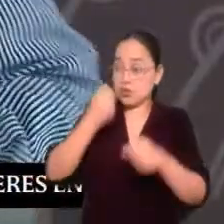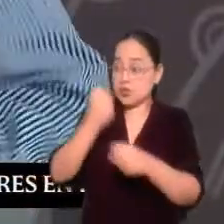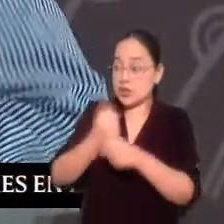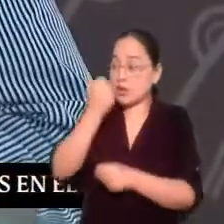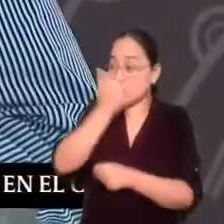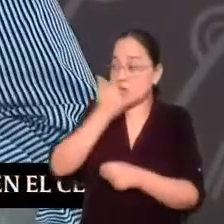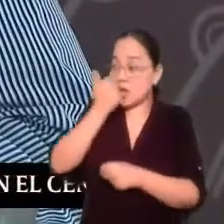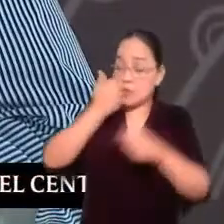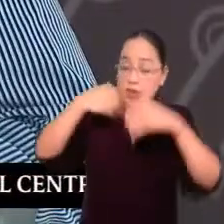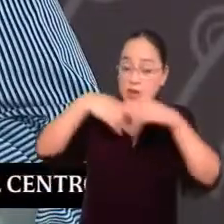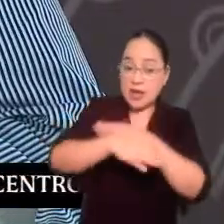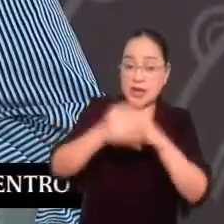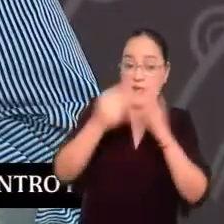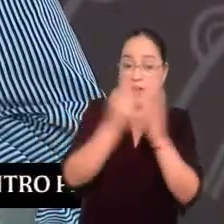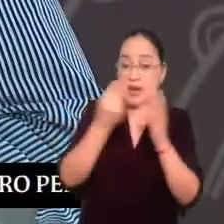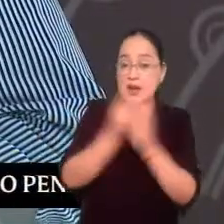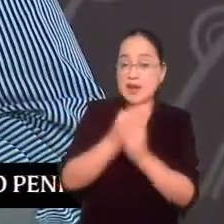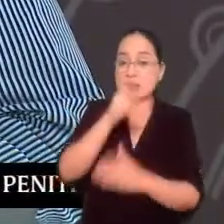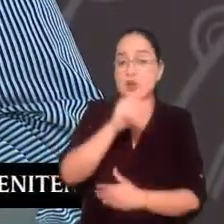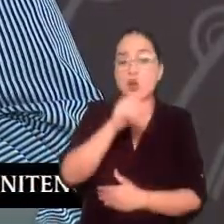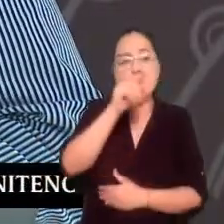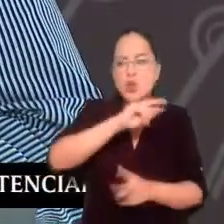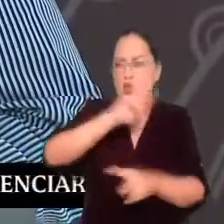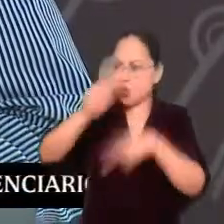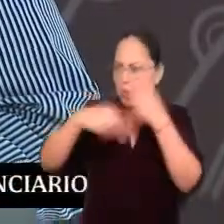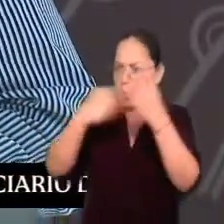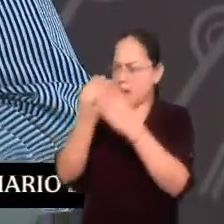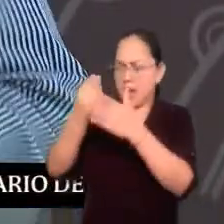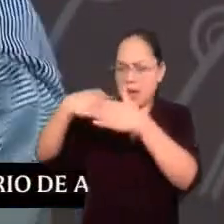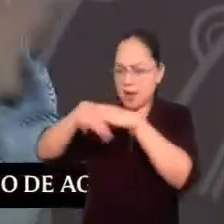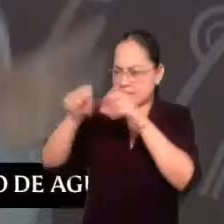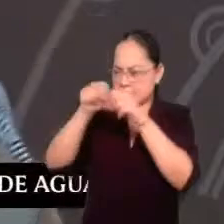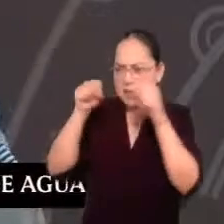maestros no han ido a la escuela. Y